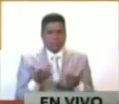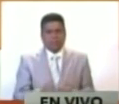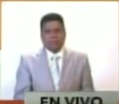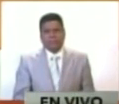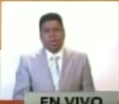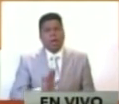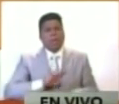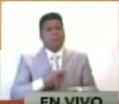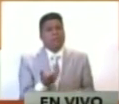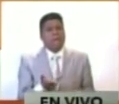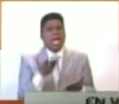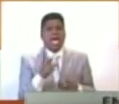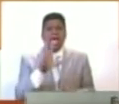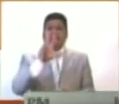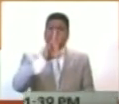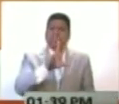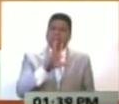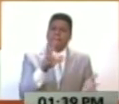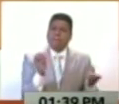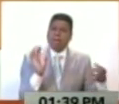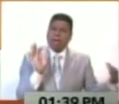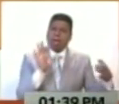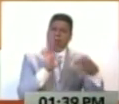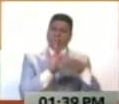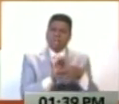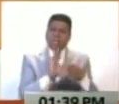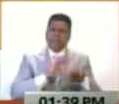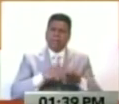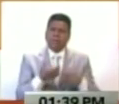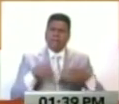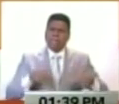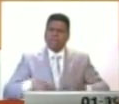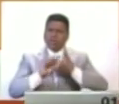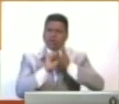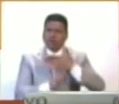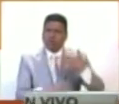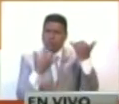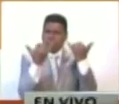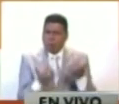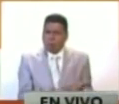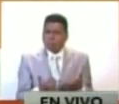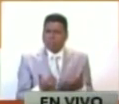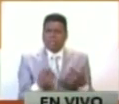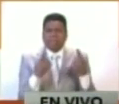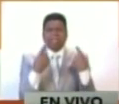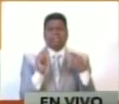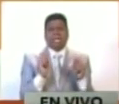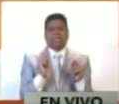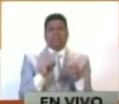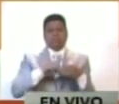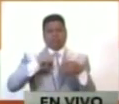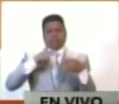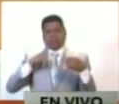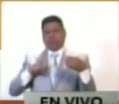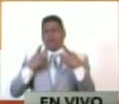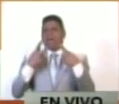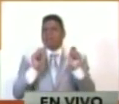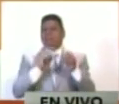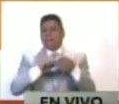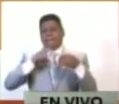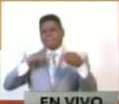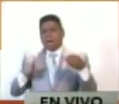triple alianza cuando el Mercosur, que hoy está tratando de aislar, o los países del Mercosur que están tratando de